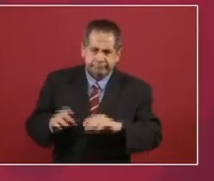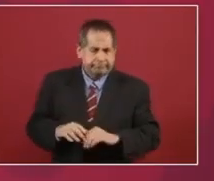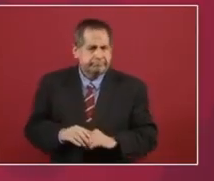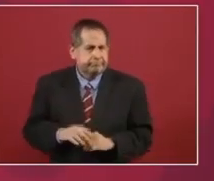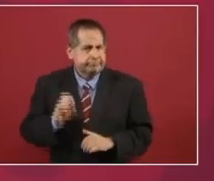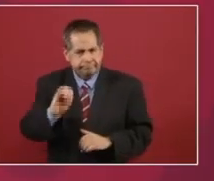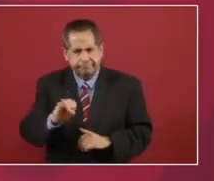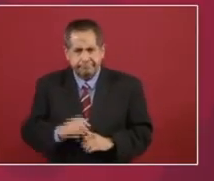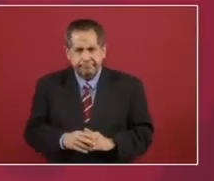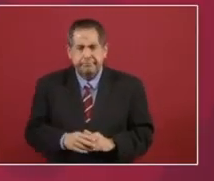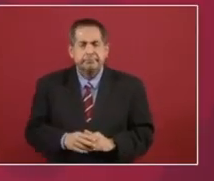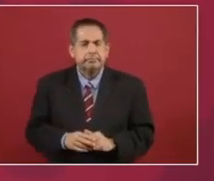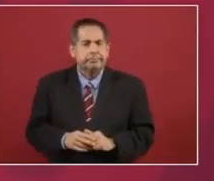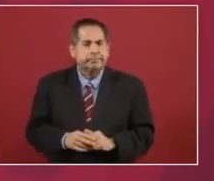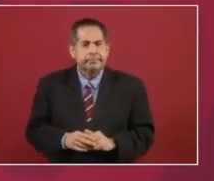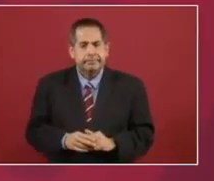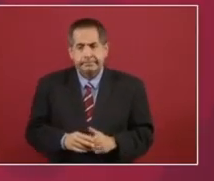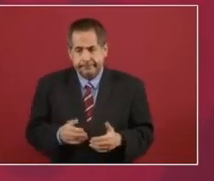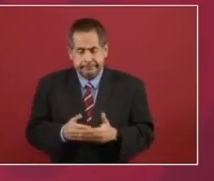ahora